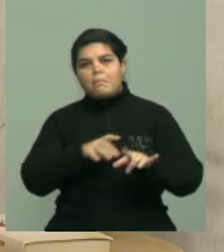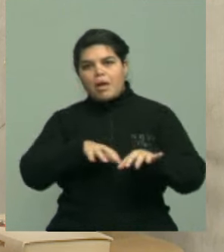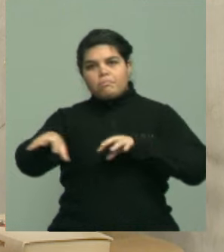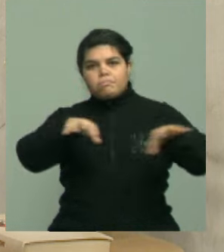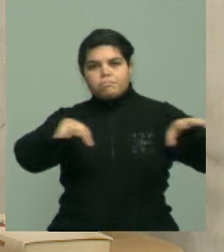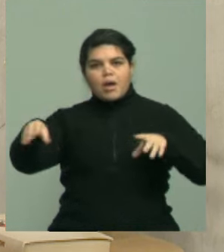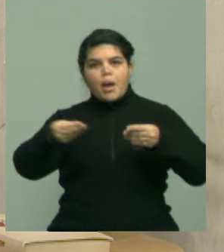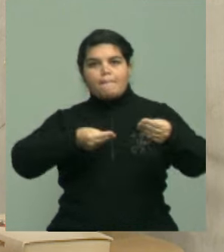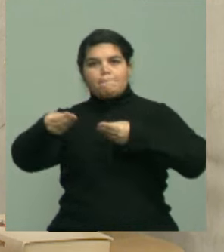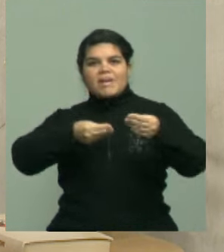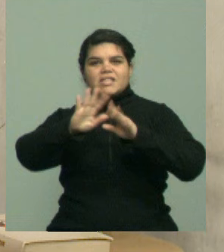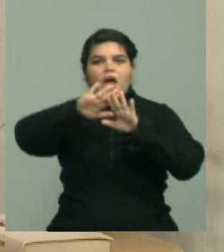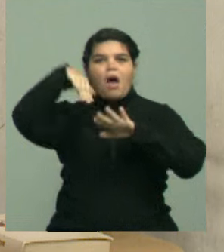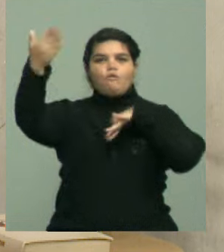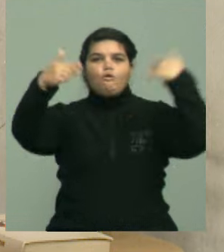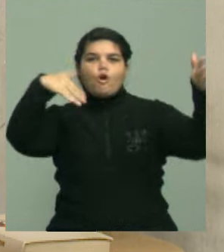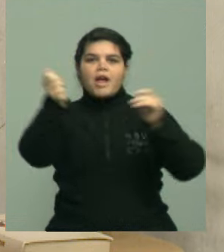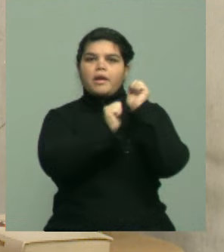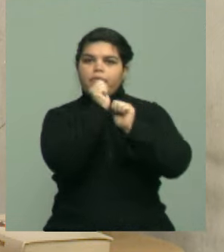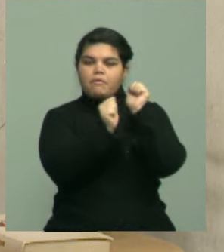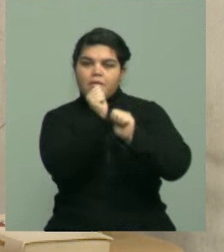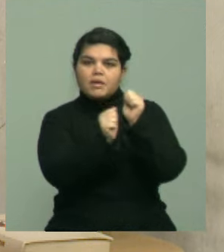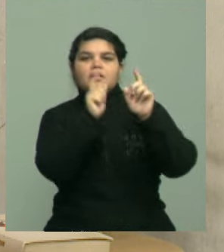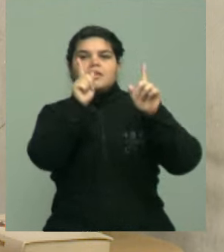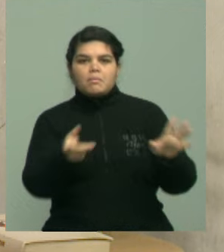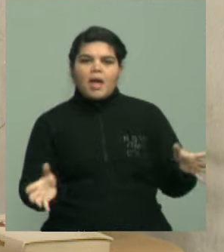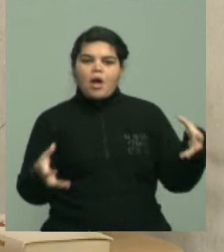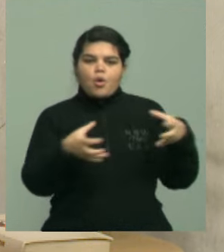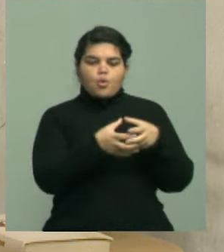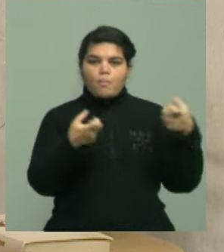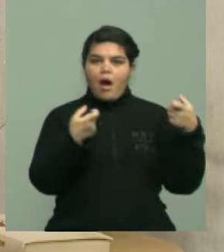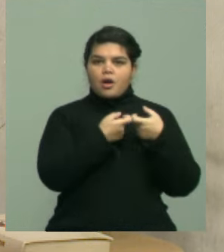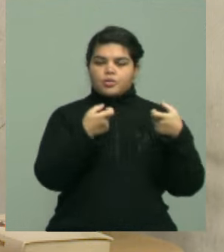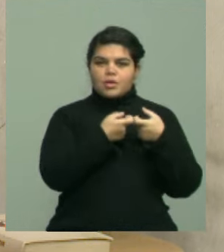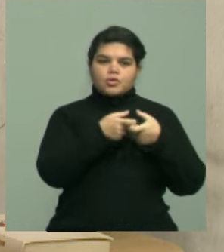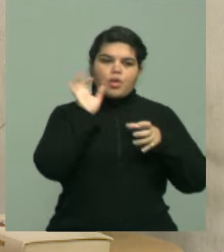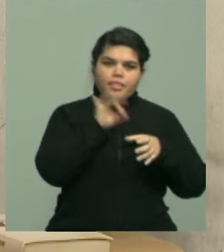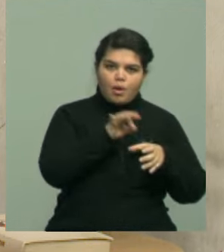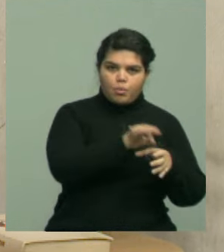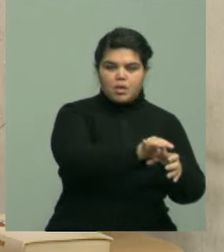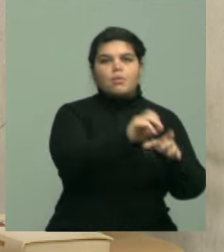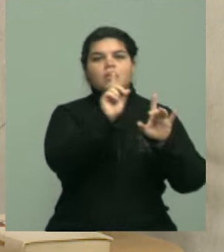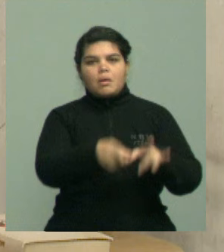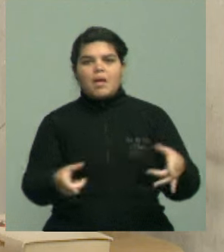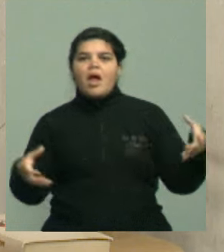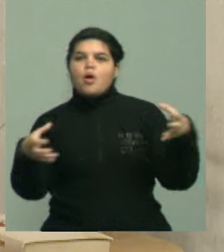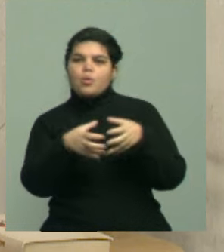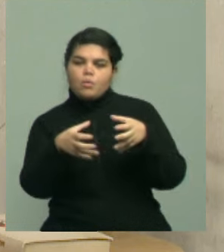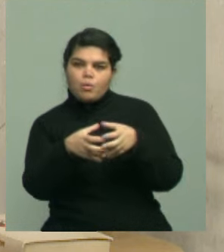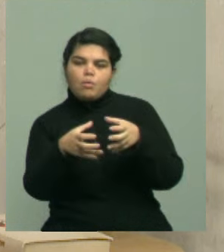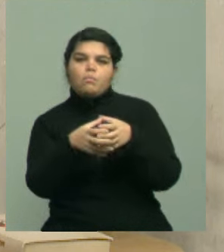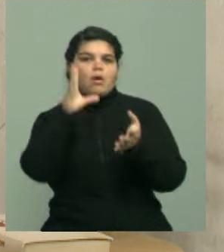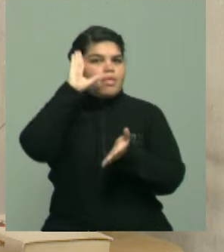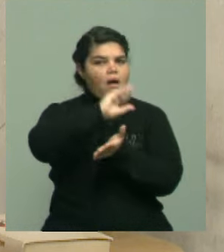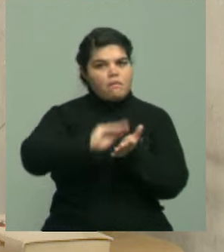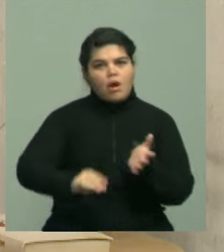país, las asociaciones de cultivadores, asociaciones civiles, abogados,